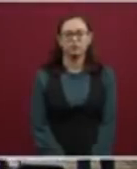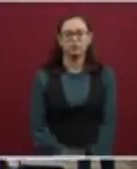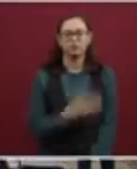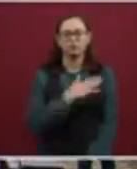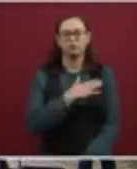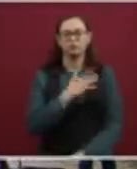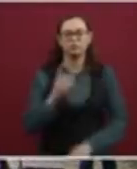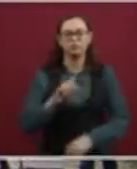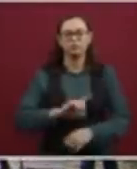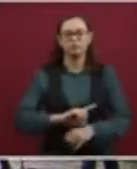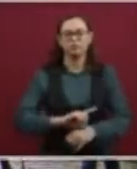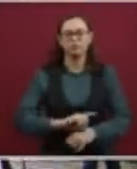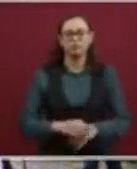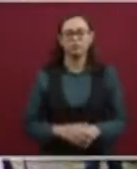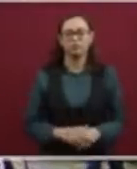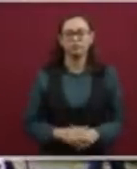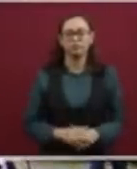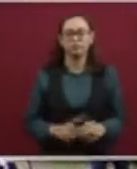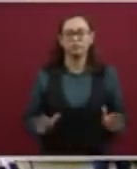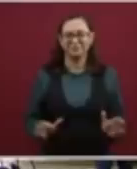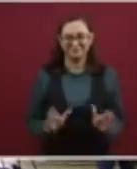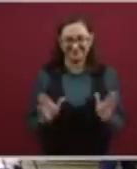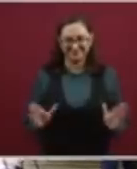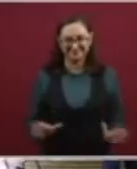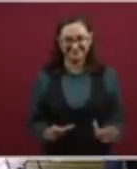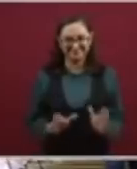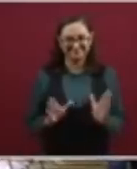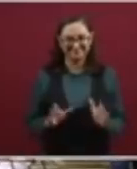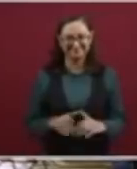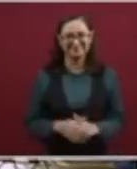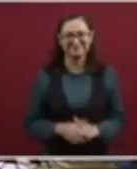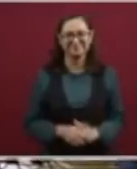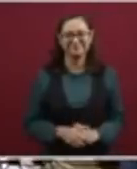días. Buenos días. Ánimo.